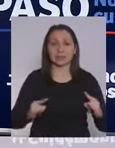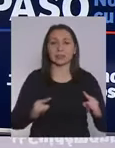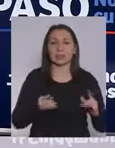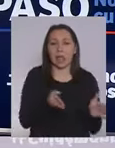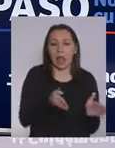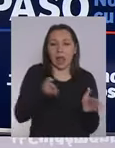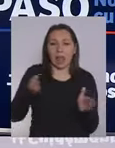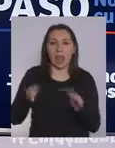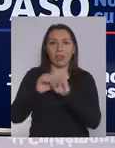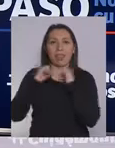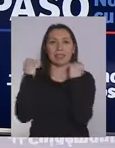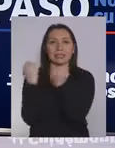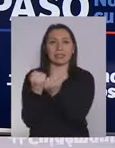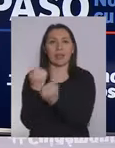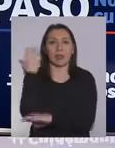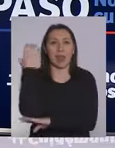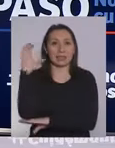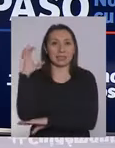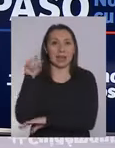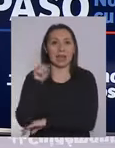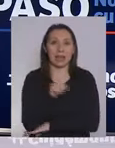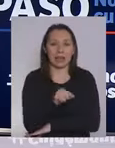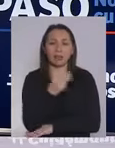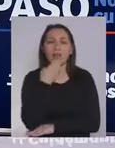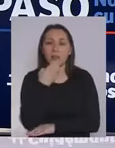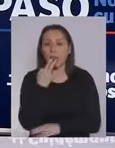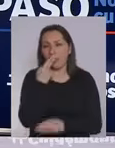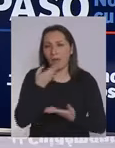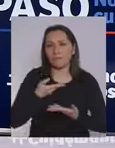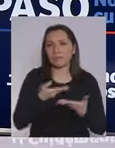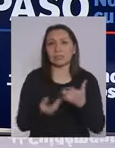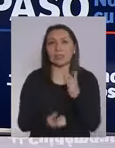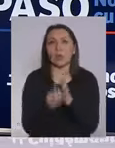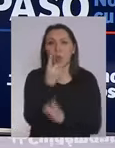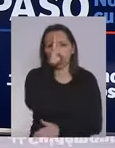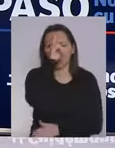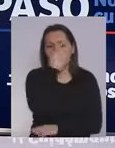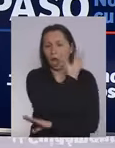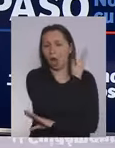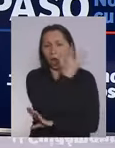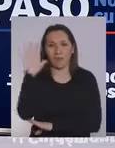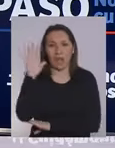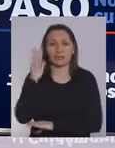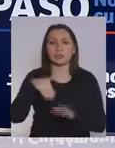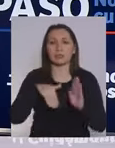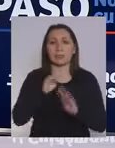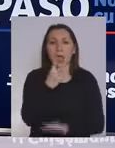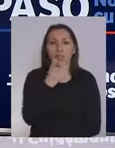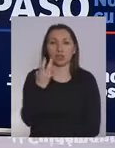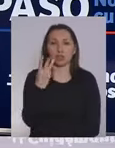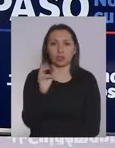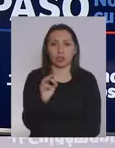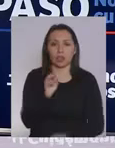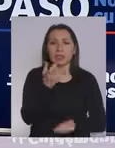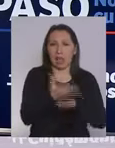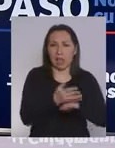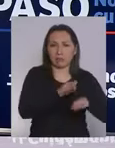del estadio la portada de la serena y también pudimos visitar el nuevo hospital de ovalle que aportaba más de 230